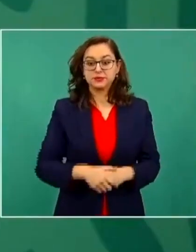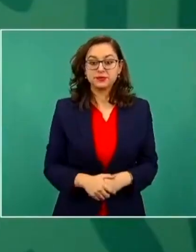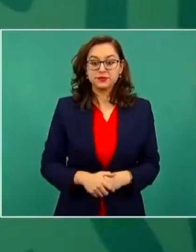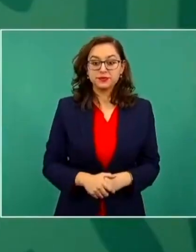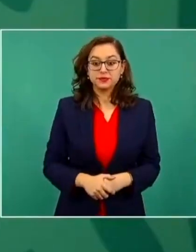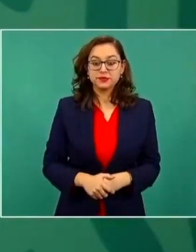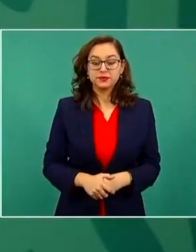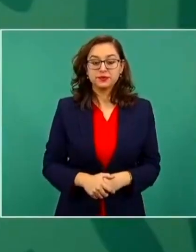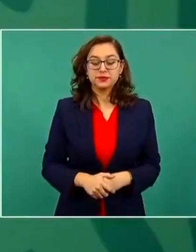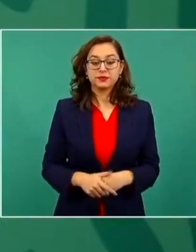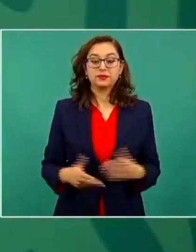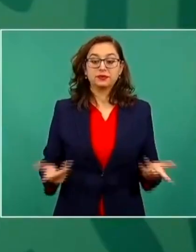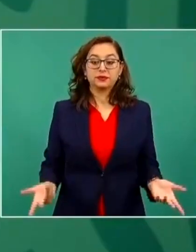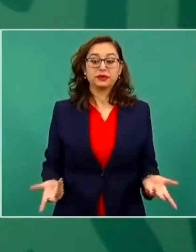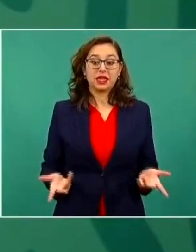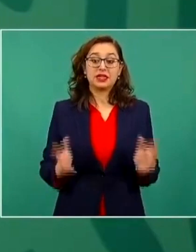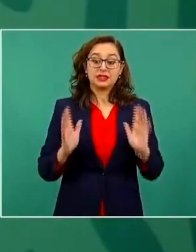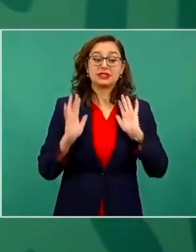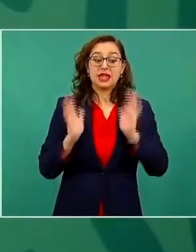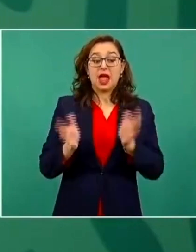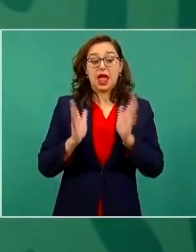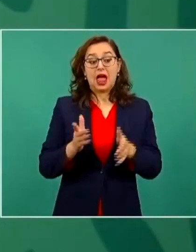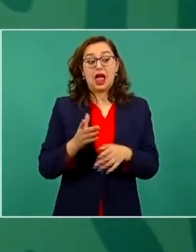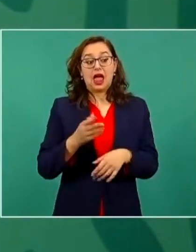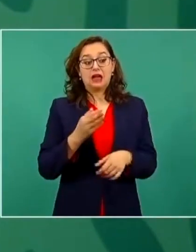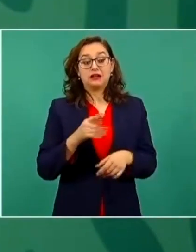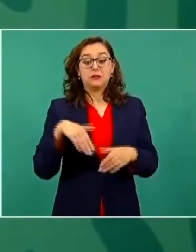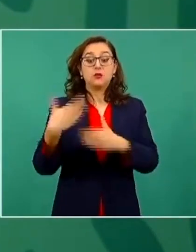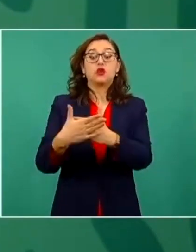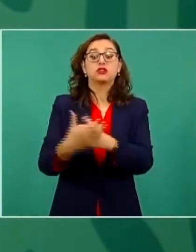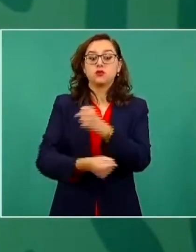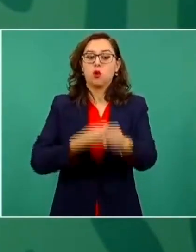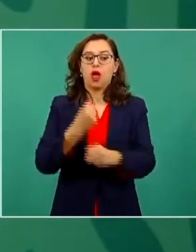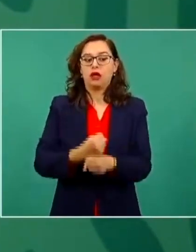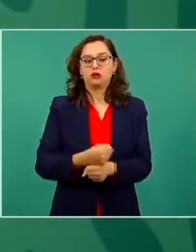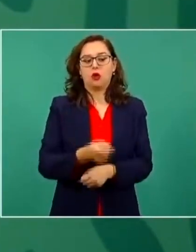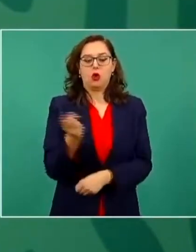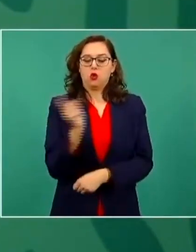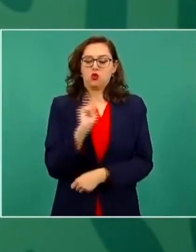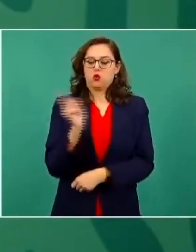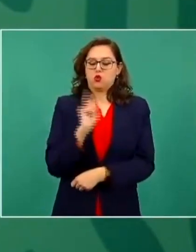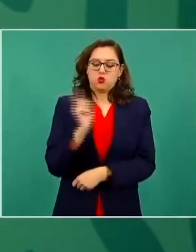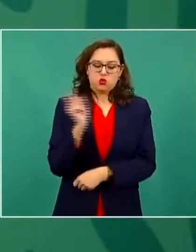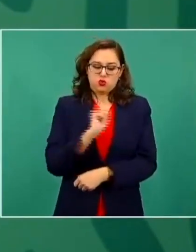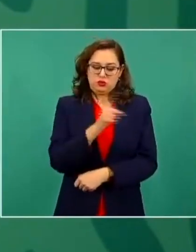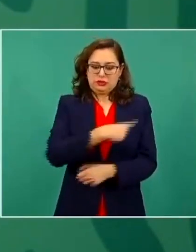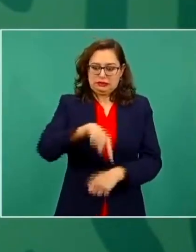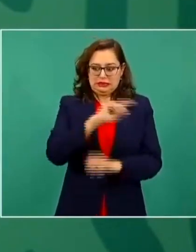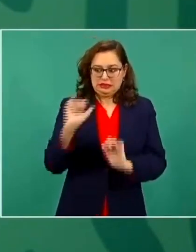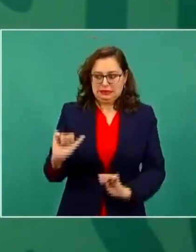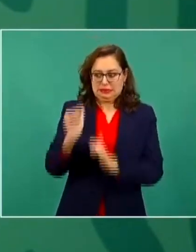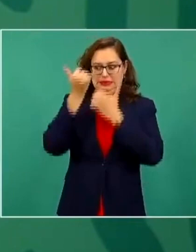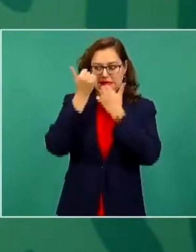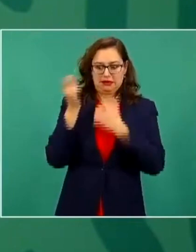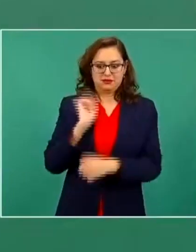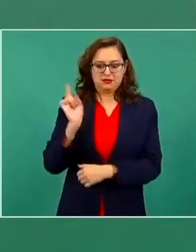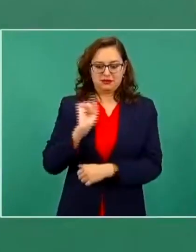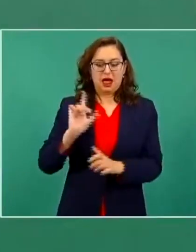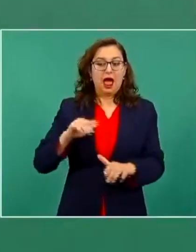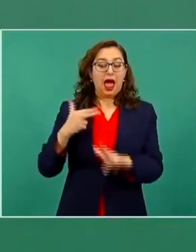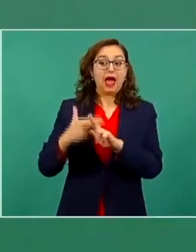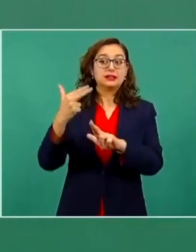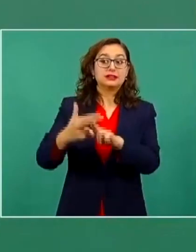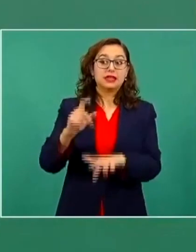siempre, esa enfermiza actitud de generalizar cuando afirma que la UNAM y todas las otras